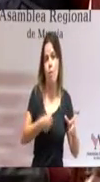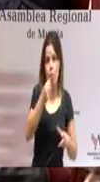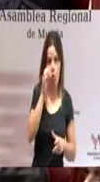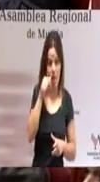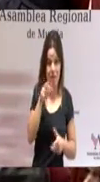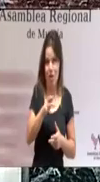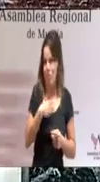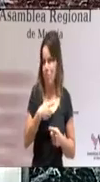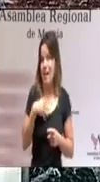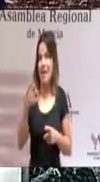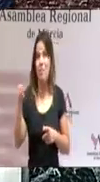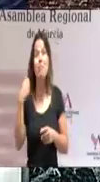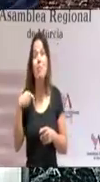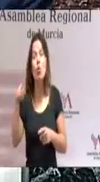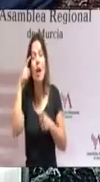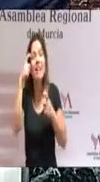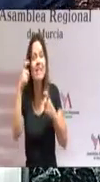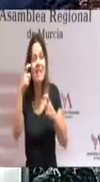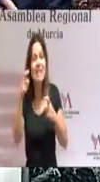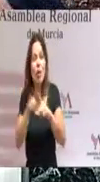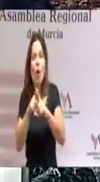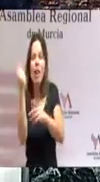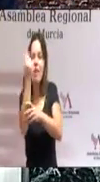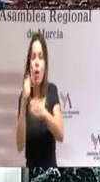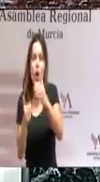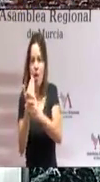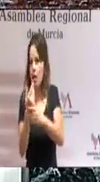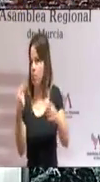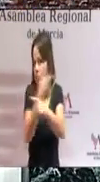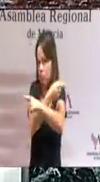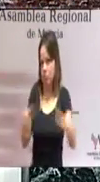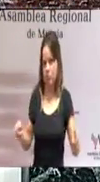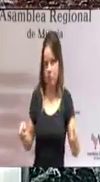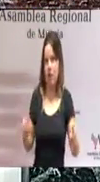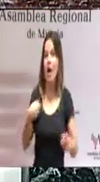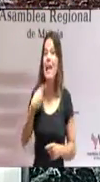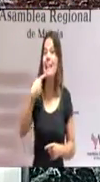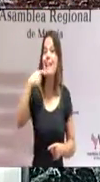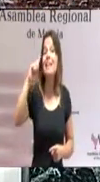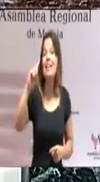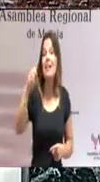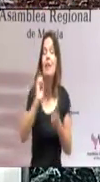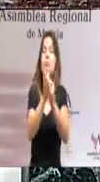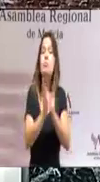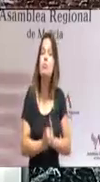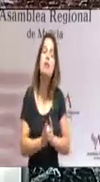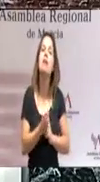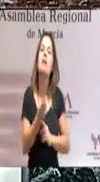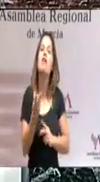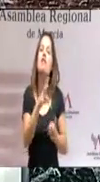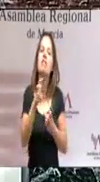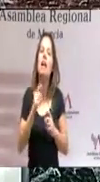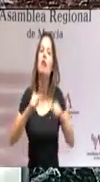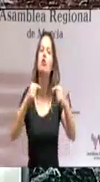región es muy distinta a como usted la ha intentado dibujar esta mañana. Dicen que hay modificaciones fiscales que